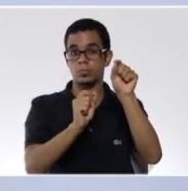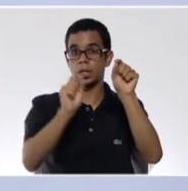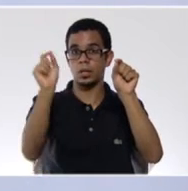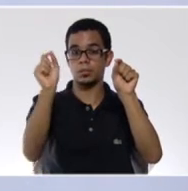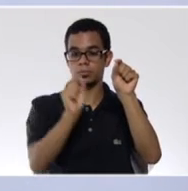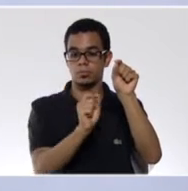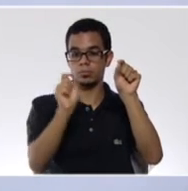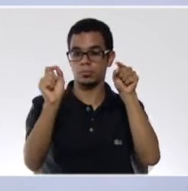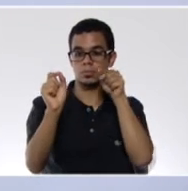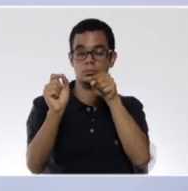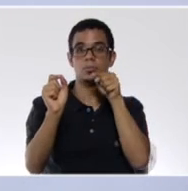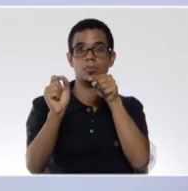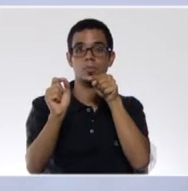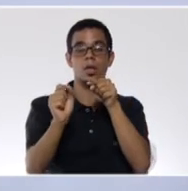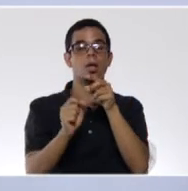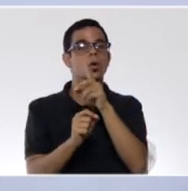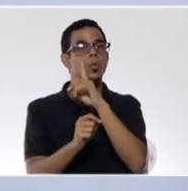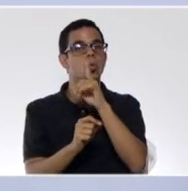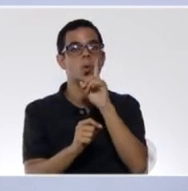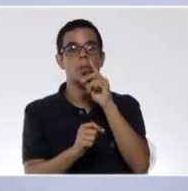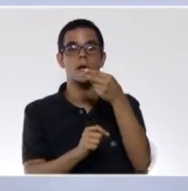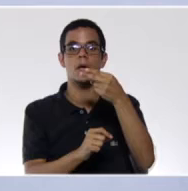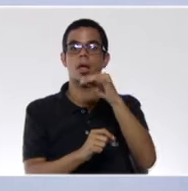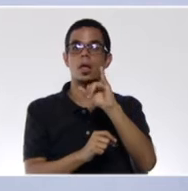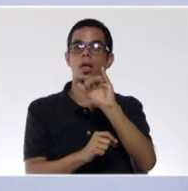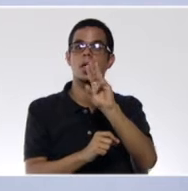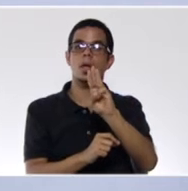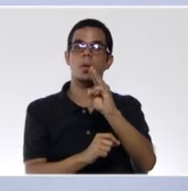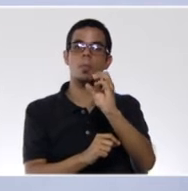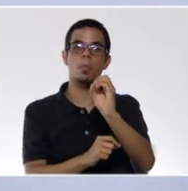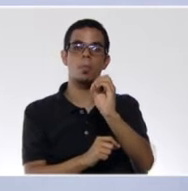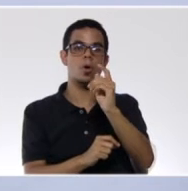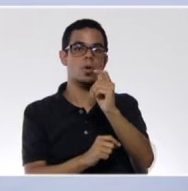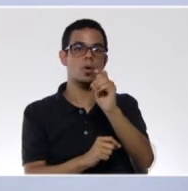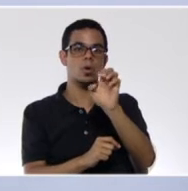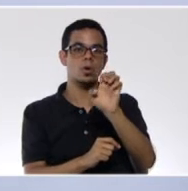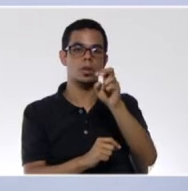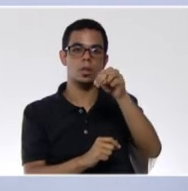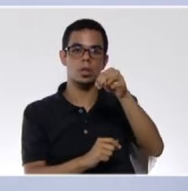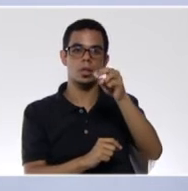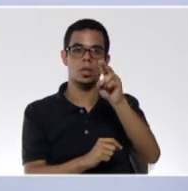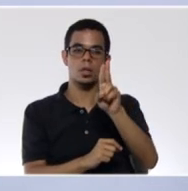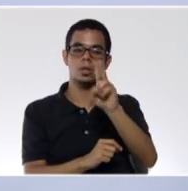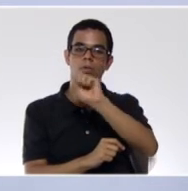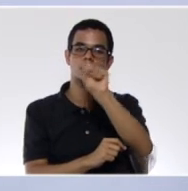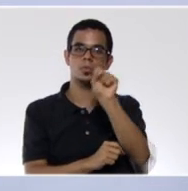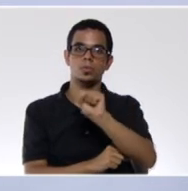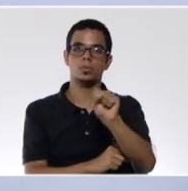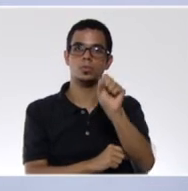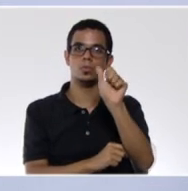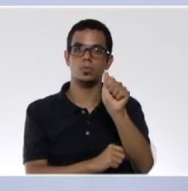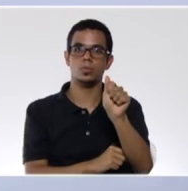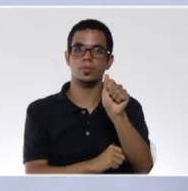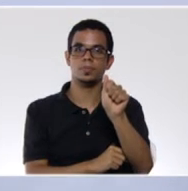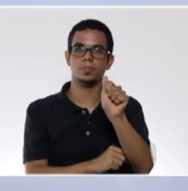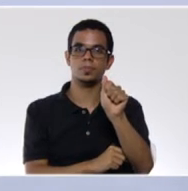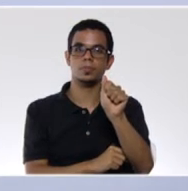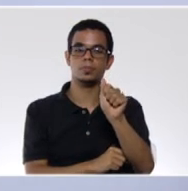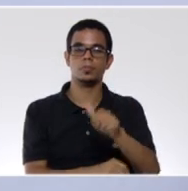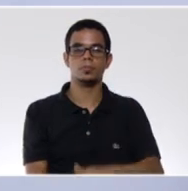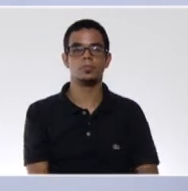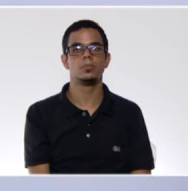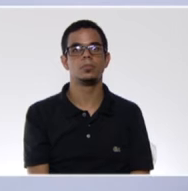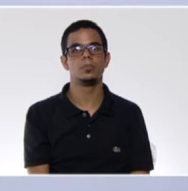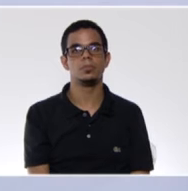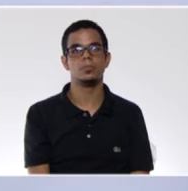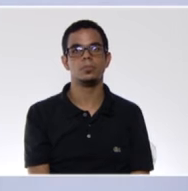lado, es la hipotenusa. Siempre va a ser el opuesto al ángulo de 90 grados. La hipotenusa del